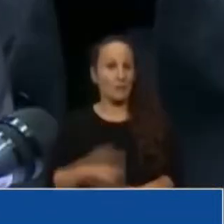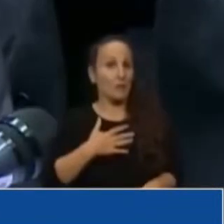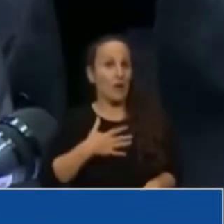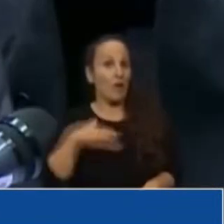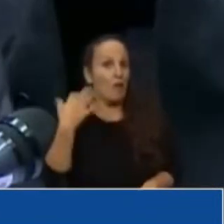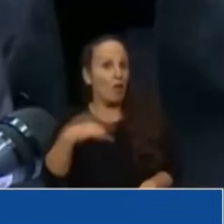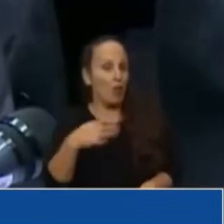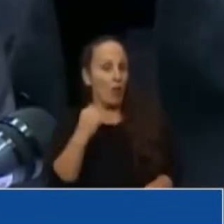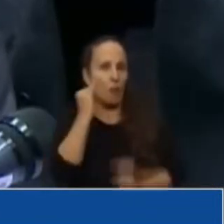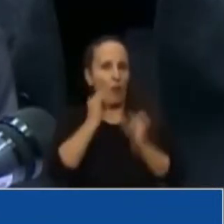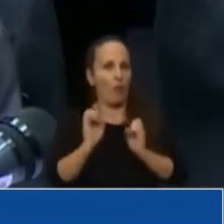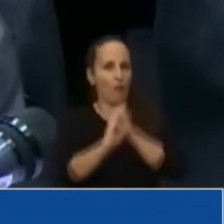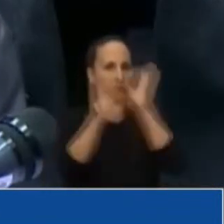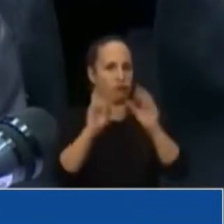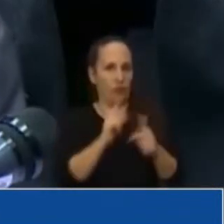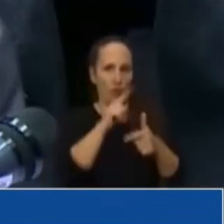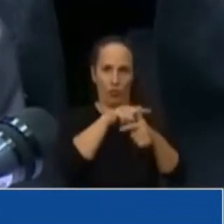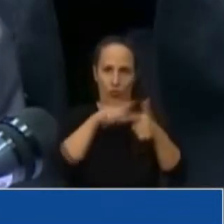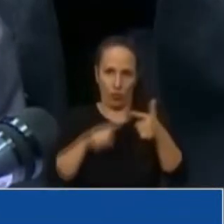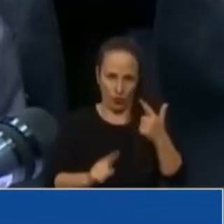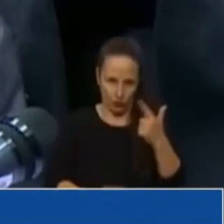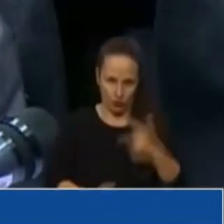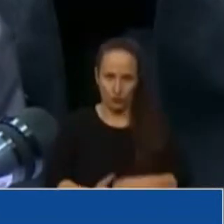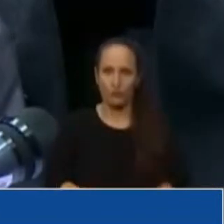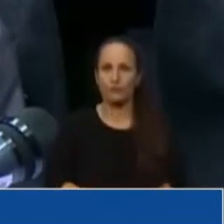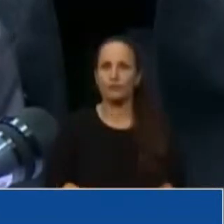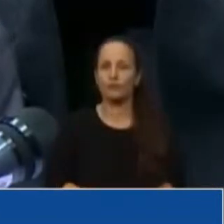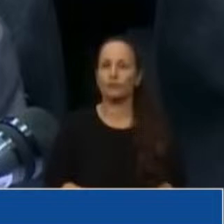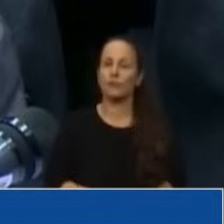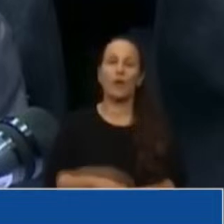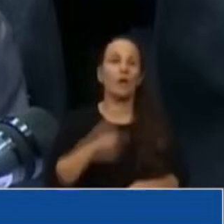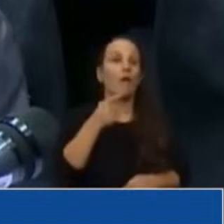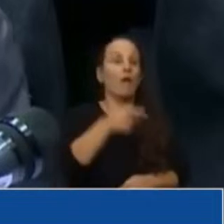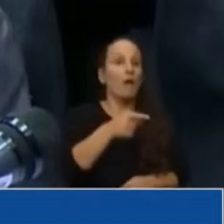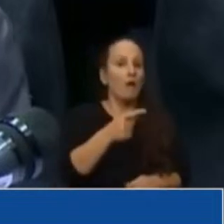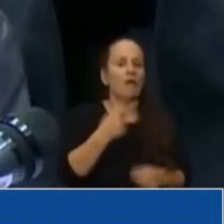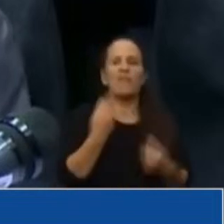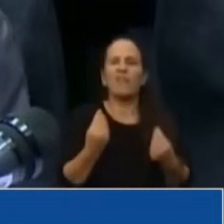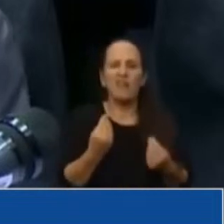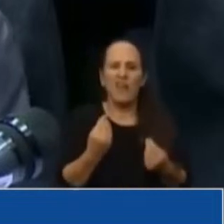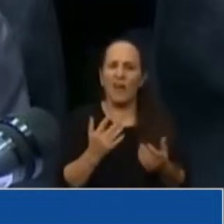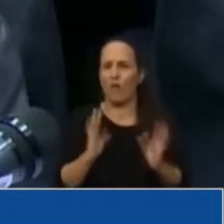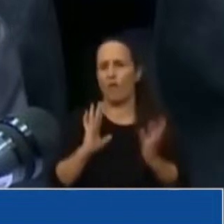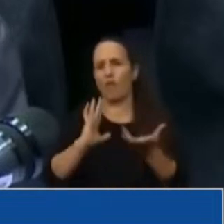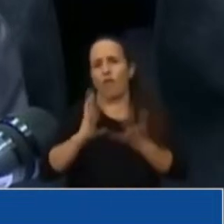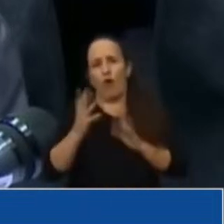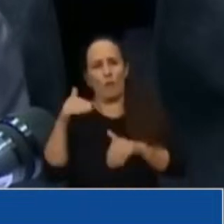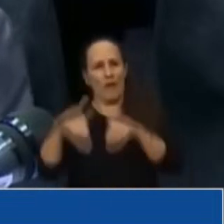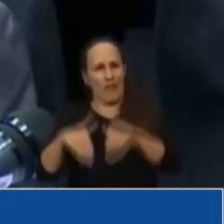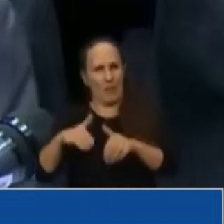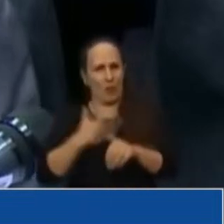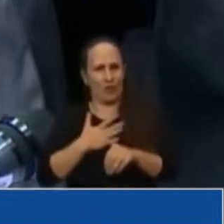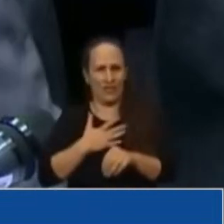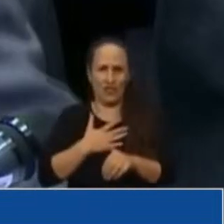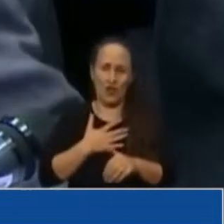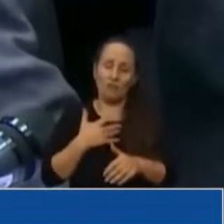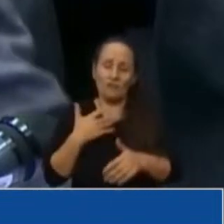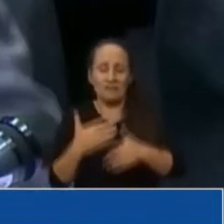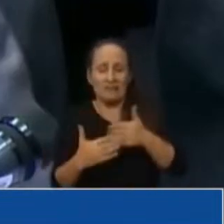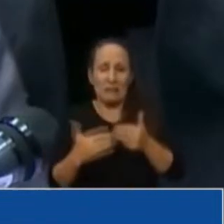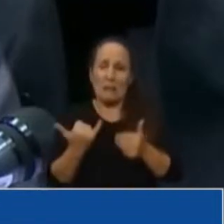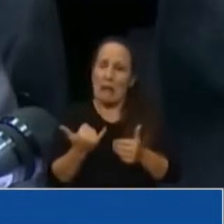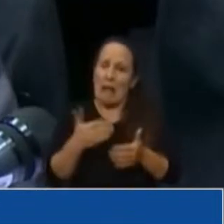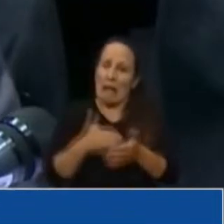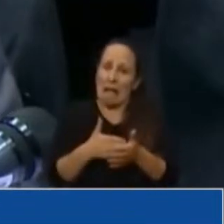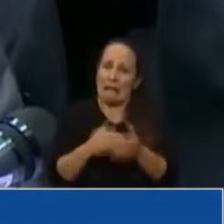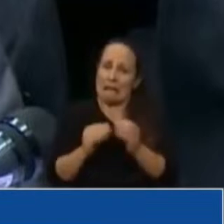haciendo dos aclaraciones. Una es que tenemos un sistema de votación que funciona con dificultades,